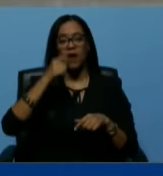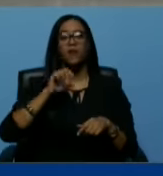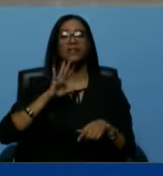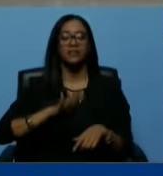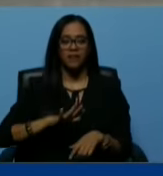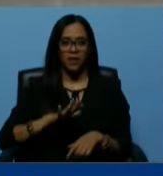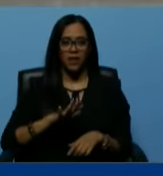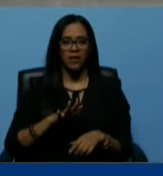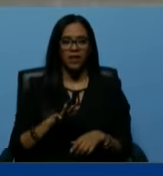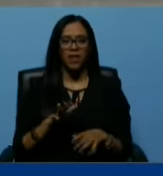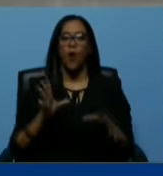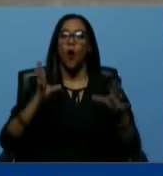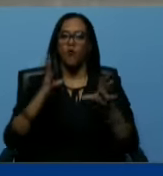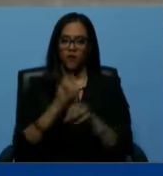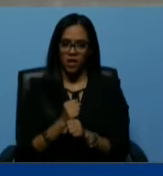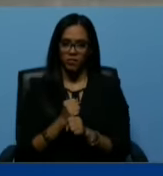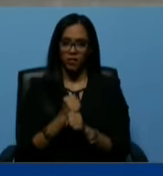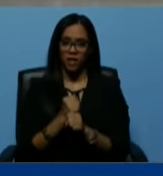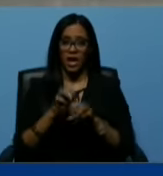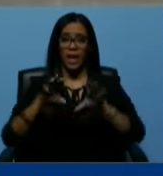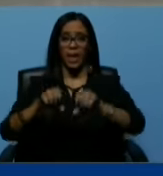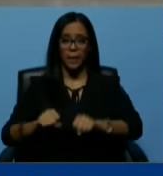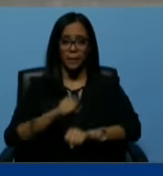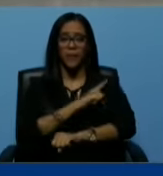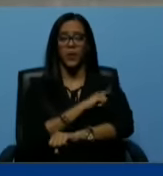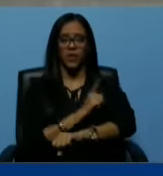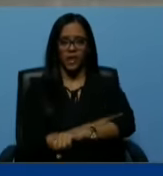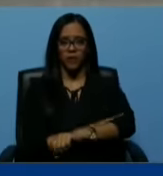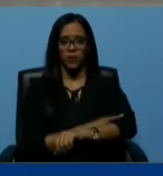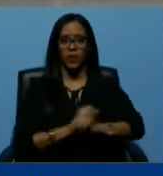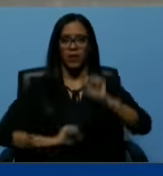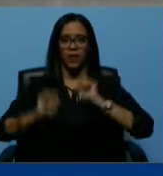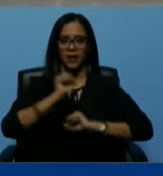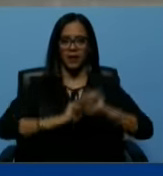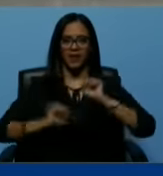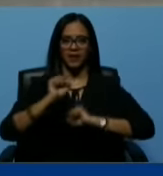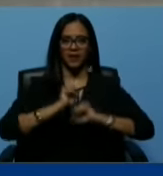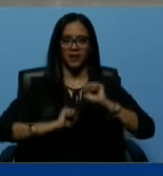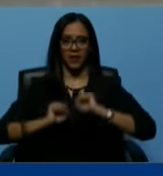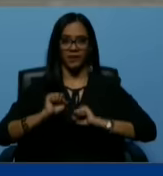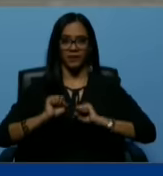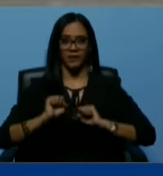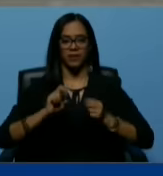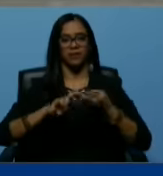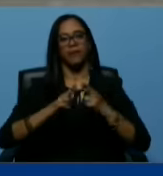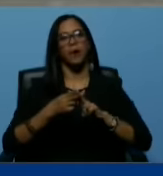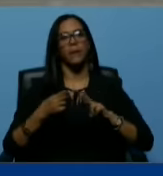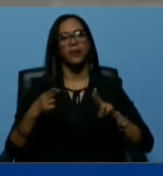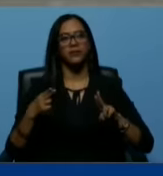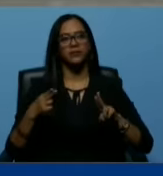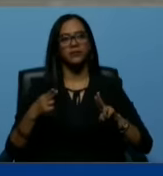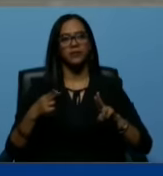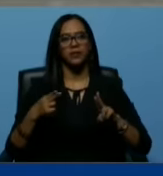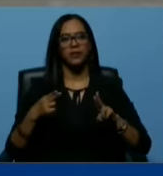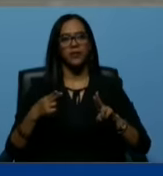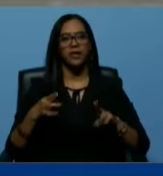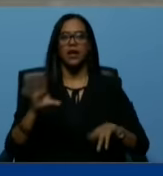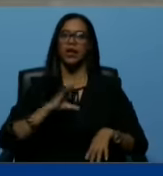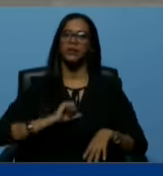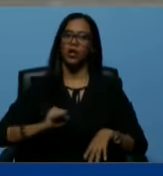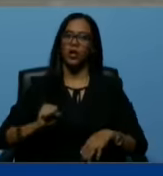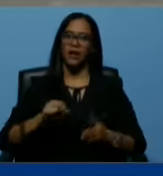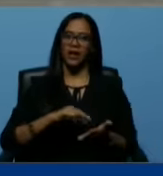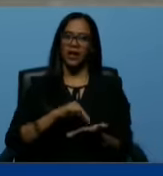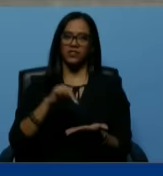convencido, empoderado en la defensa de la paz, la soberanía